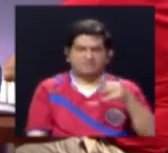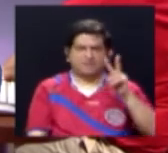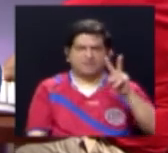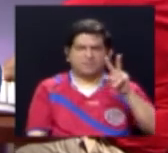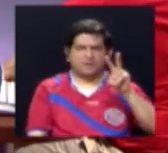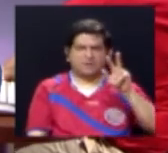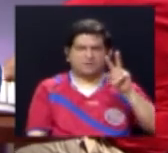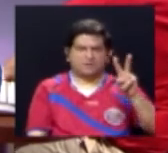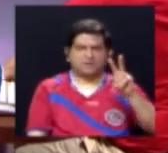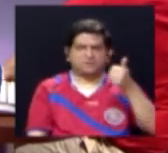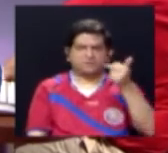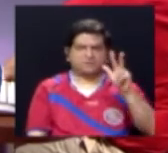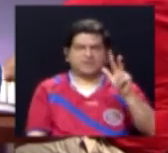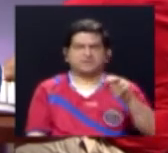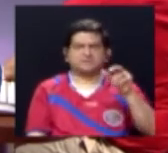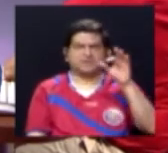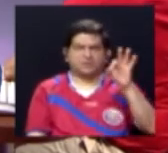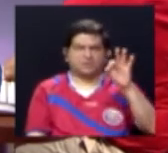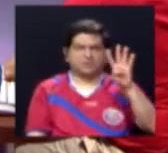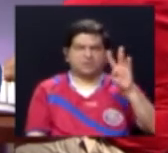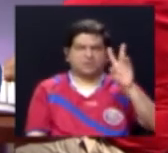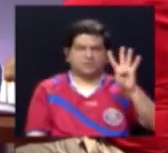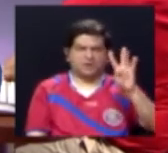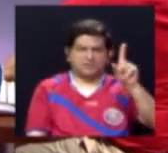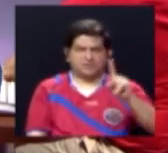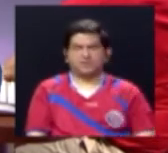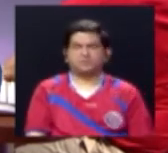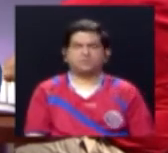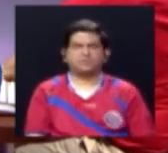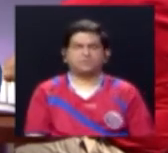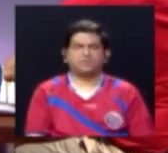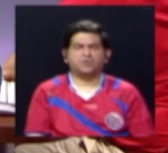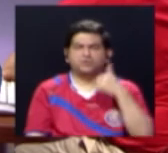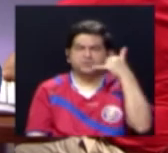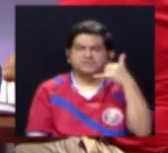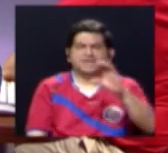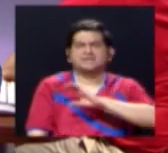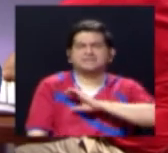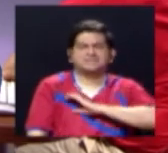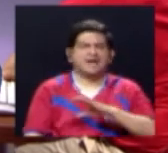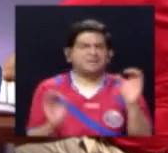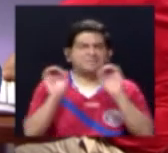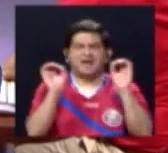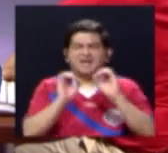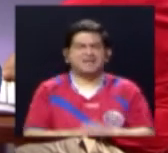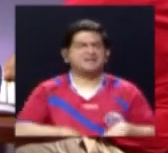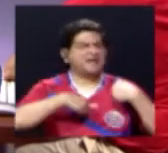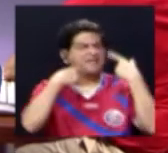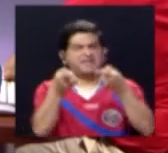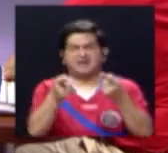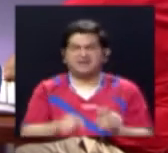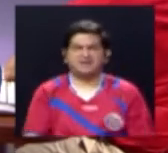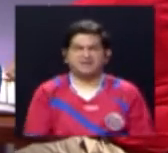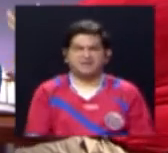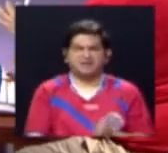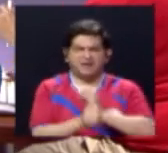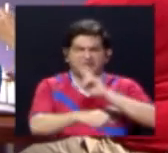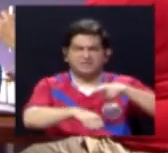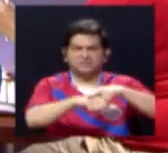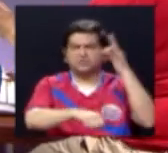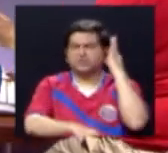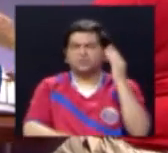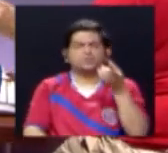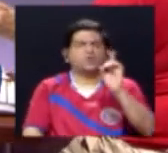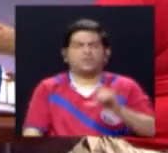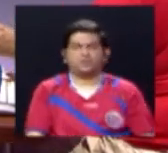13 44 91 édgar ávila garita que hacer cuando se llama a la policía y no se hacen presente donde está el dínamo tal vez